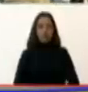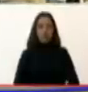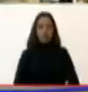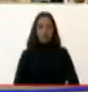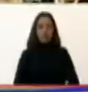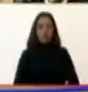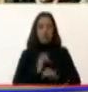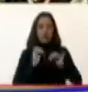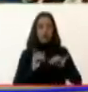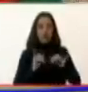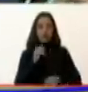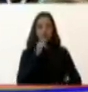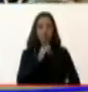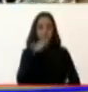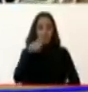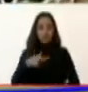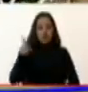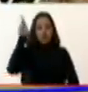Túpac Katari.